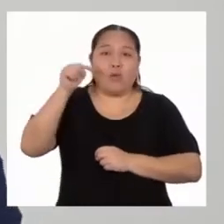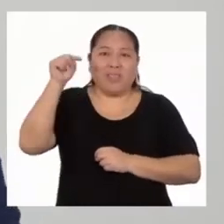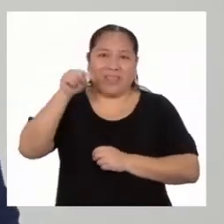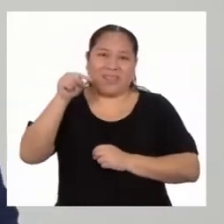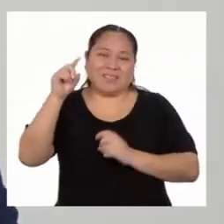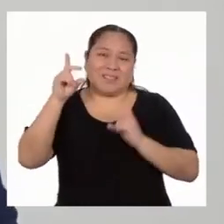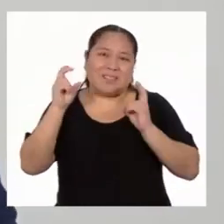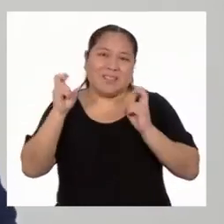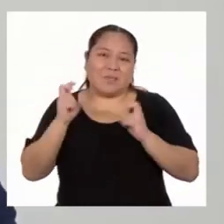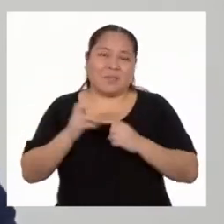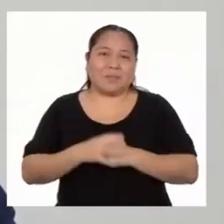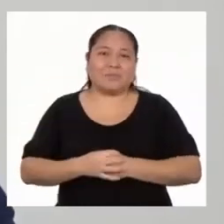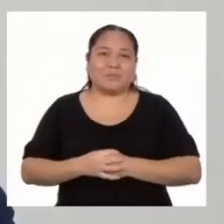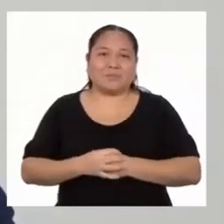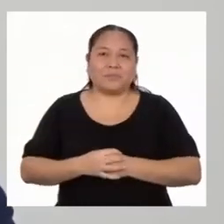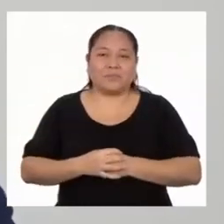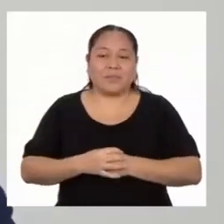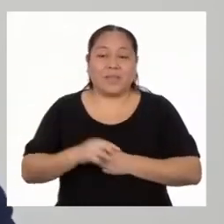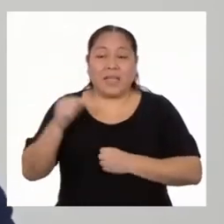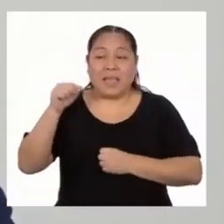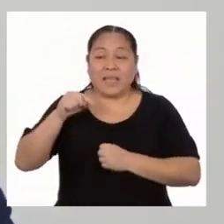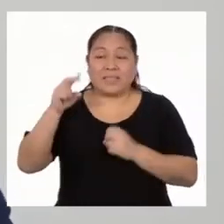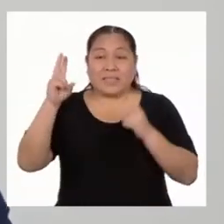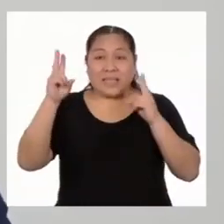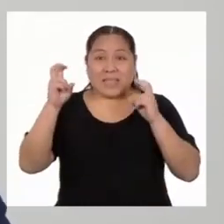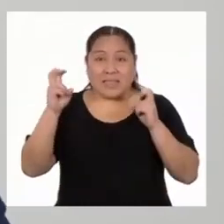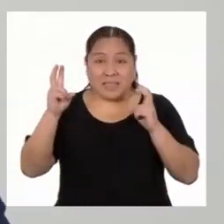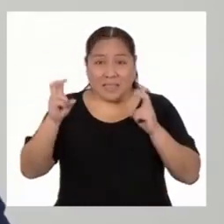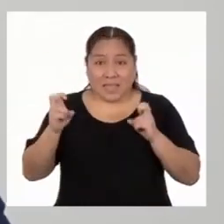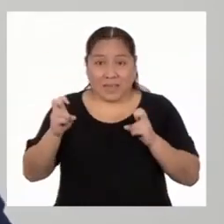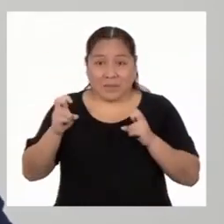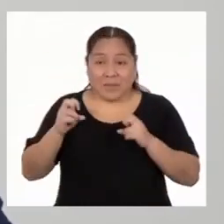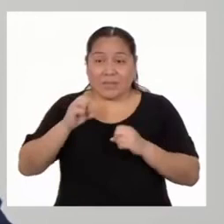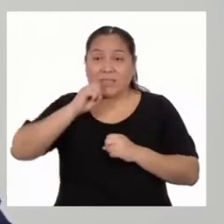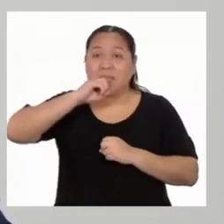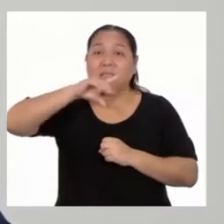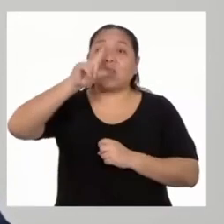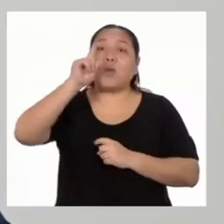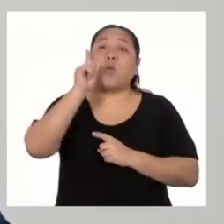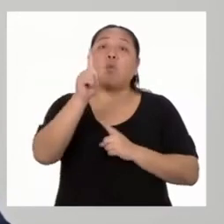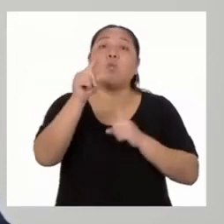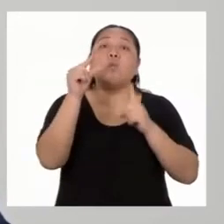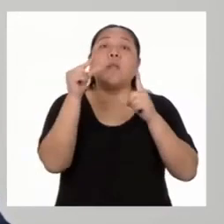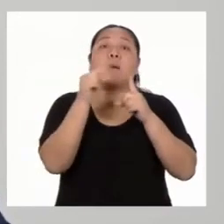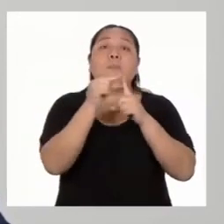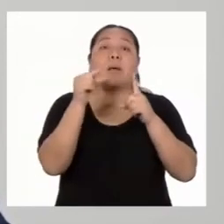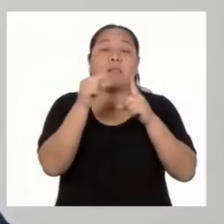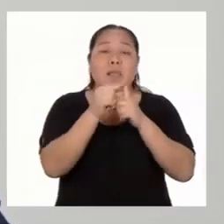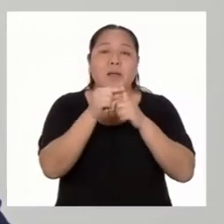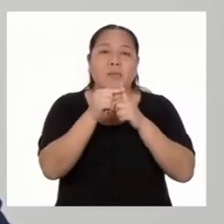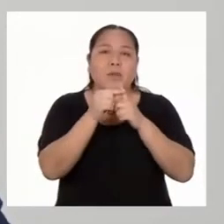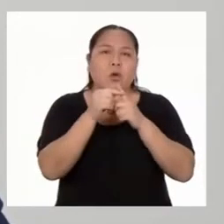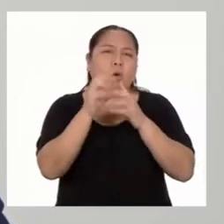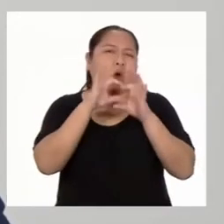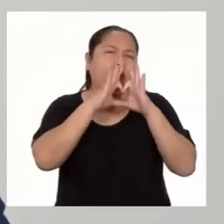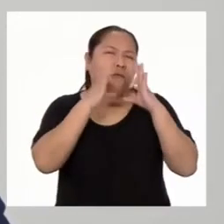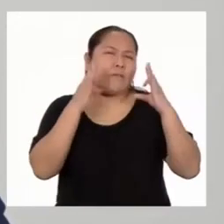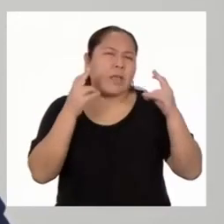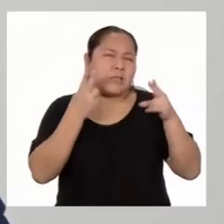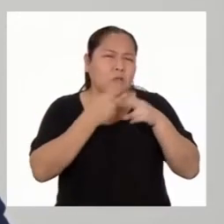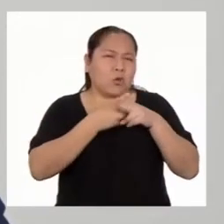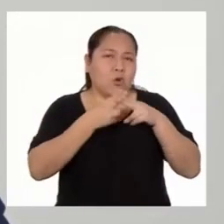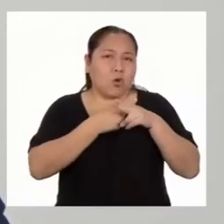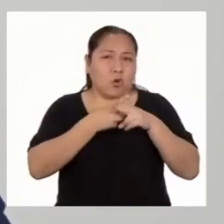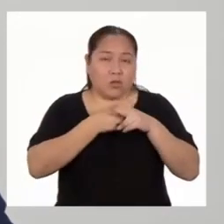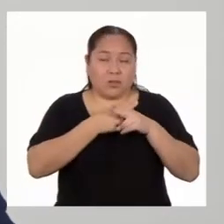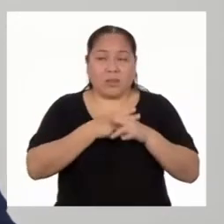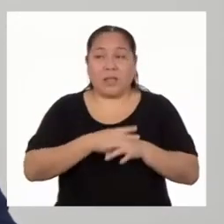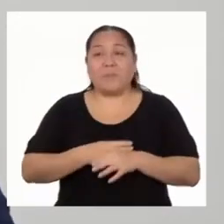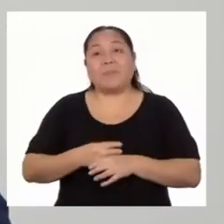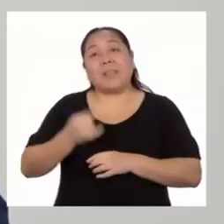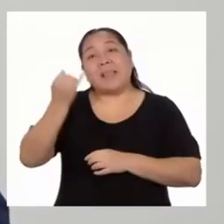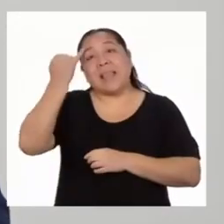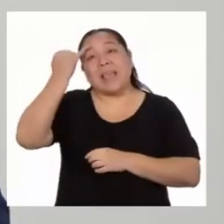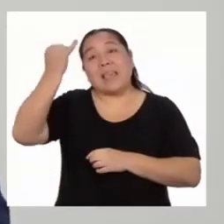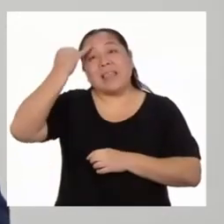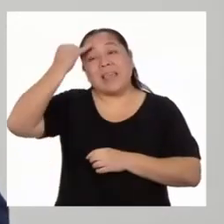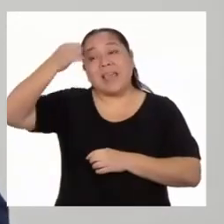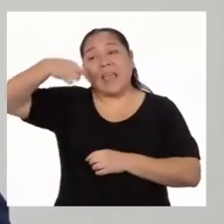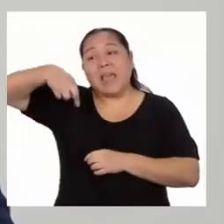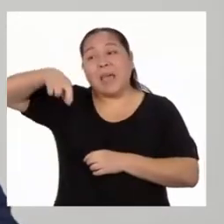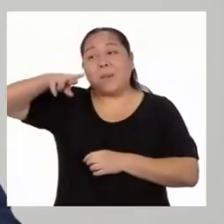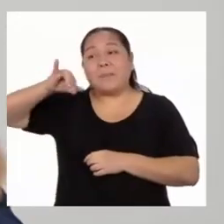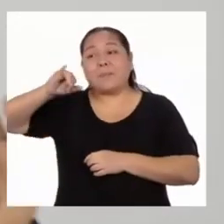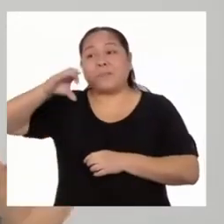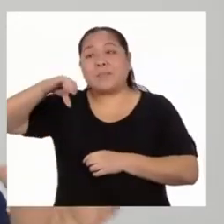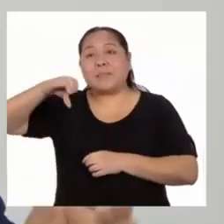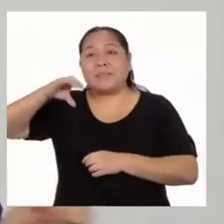Finalmente, el tema se expresa en una palabra o frase breve y la idea principal se